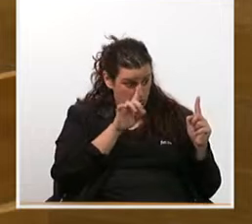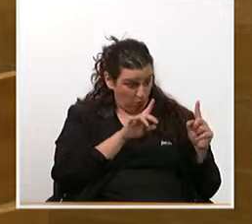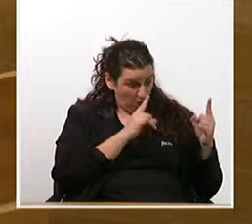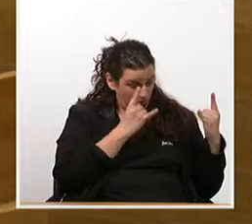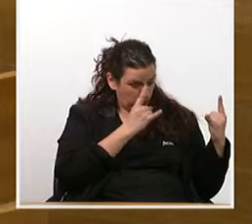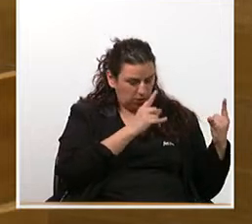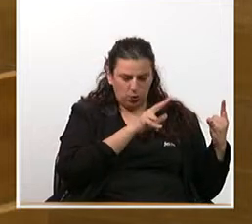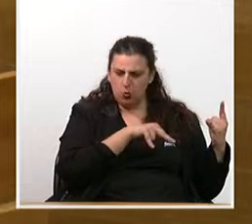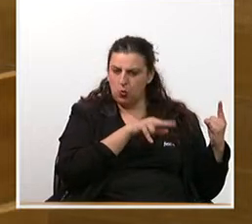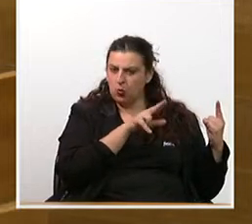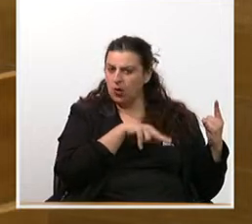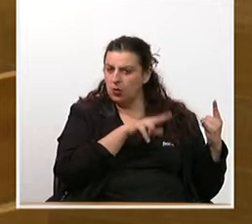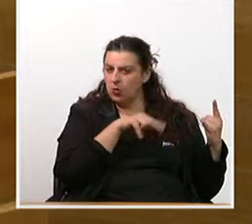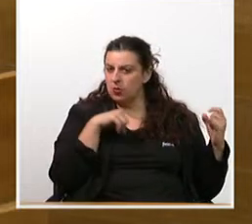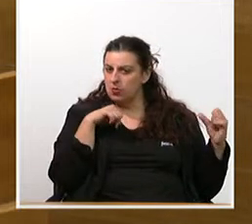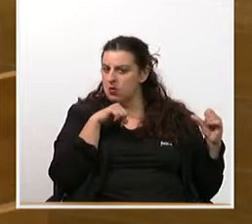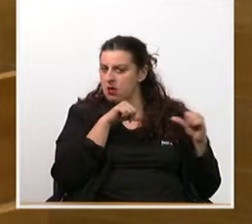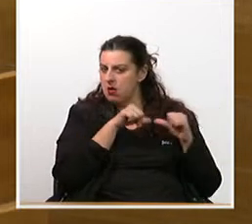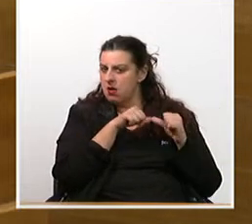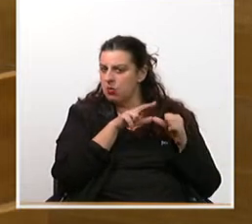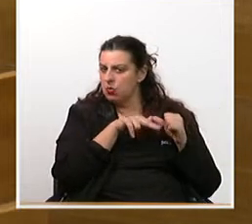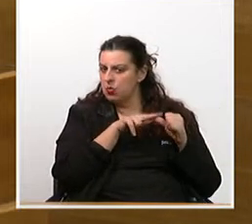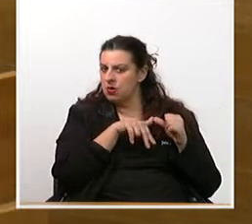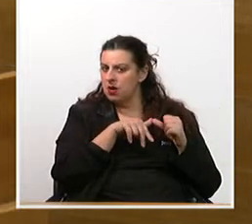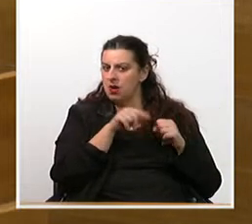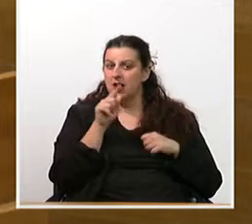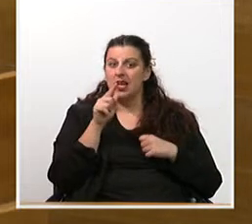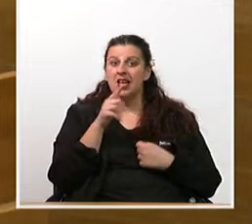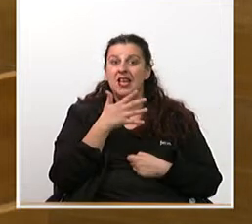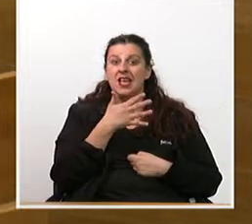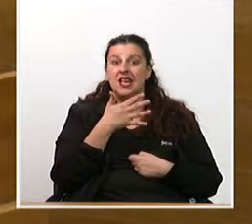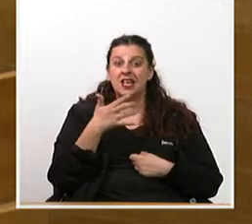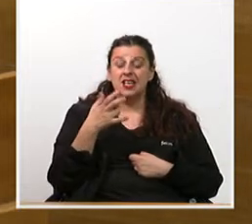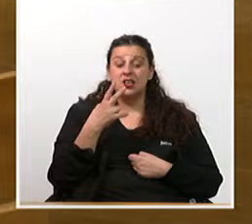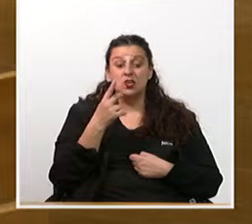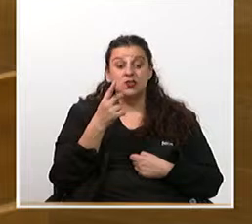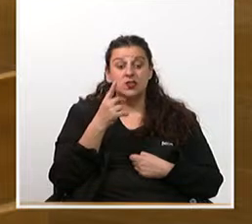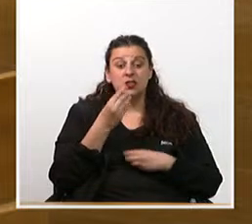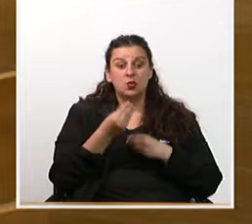Absolut Absolut 521